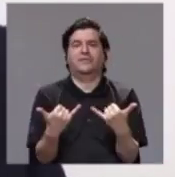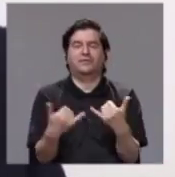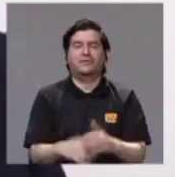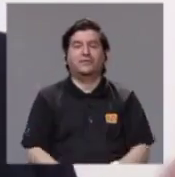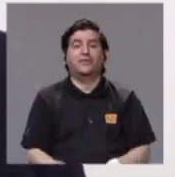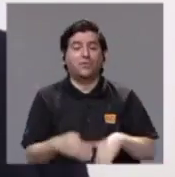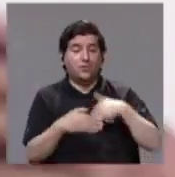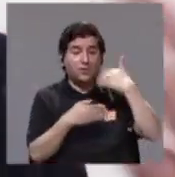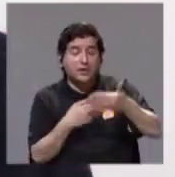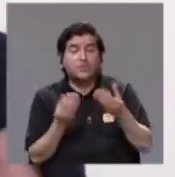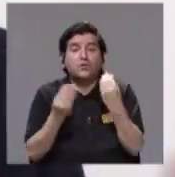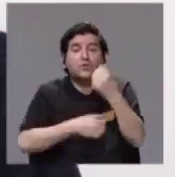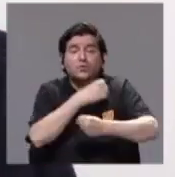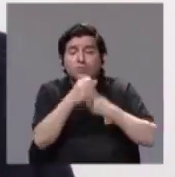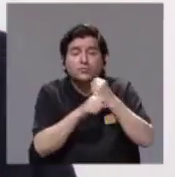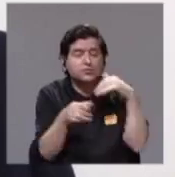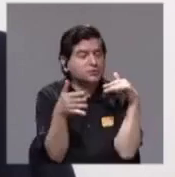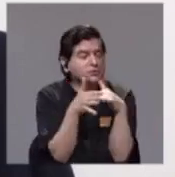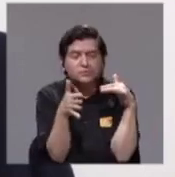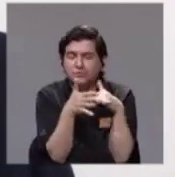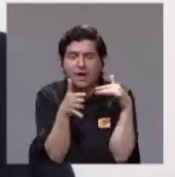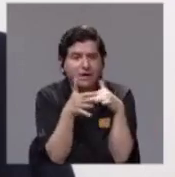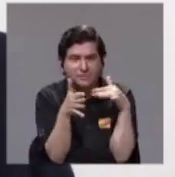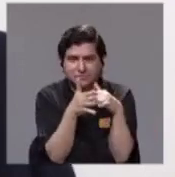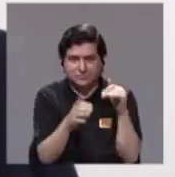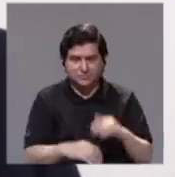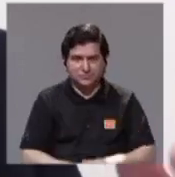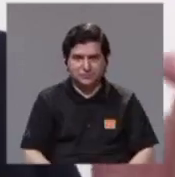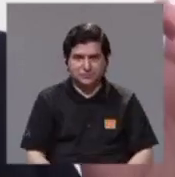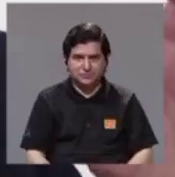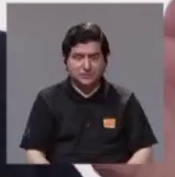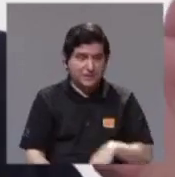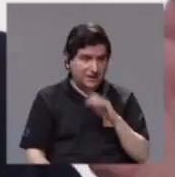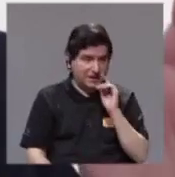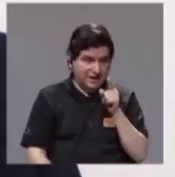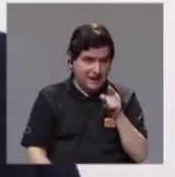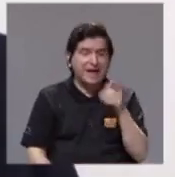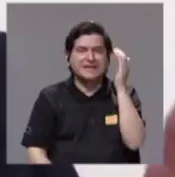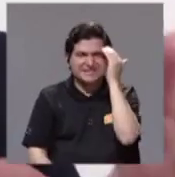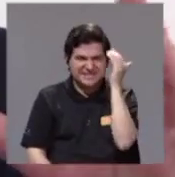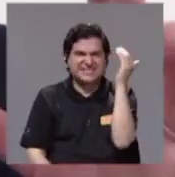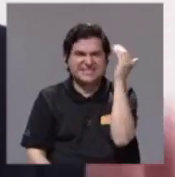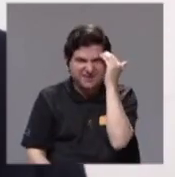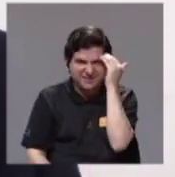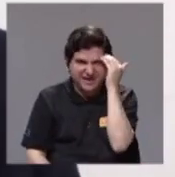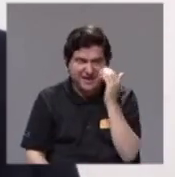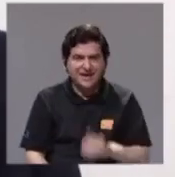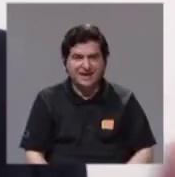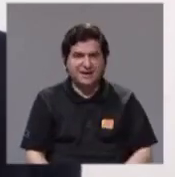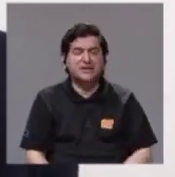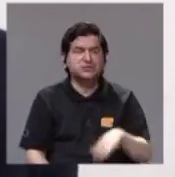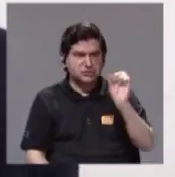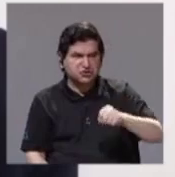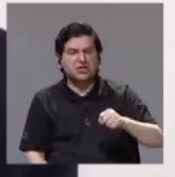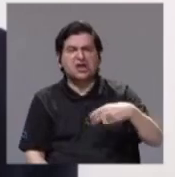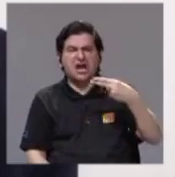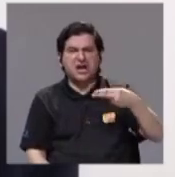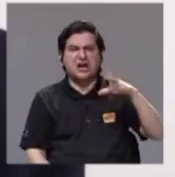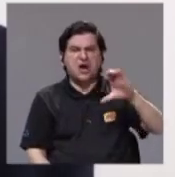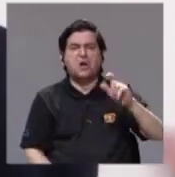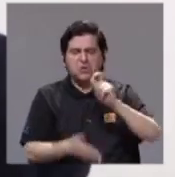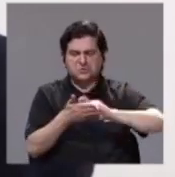hoy, después de tantos años de estudio, que Ramón sabía que era